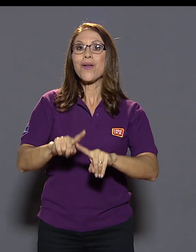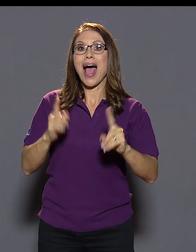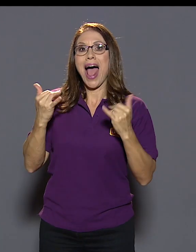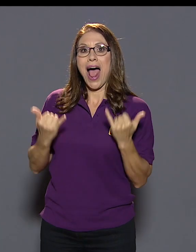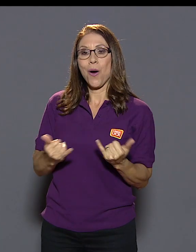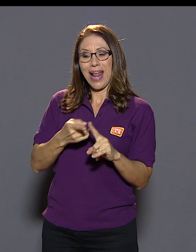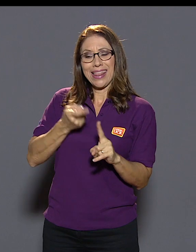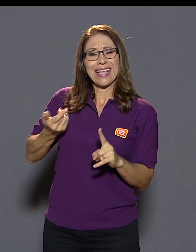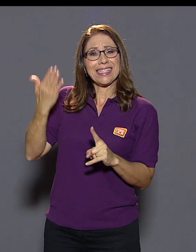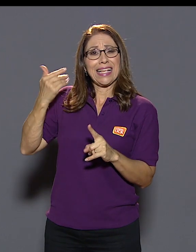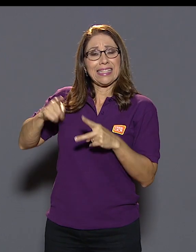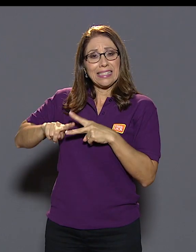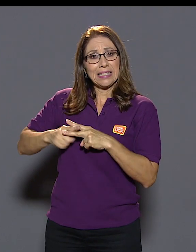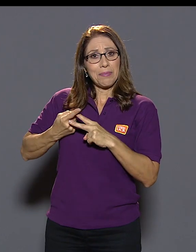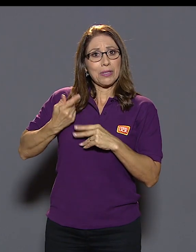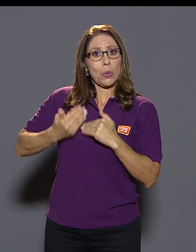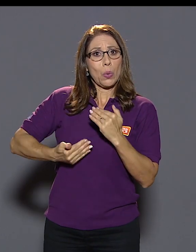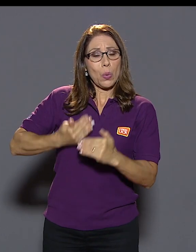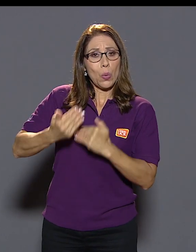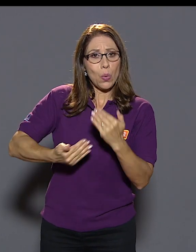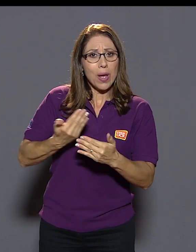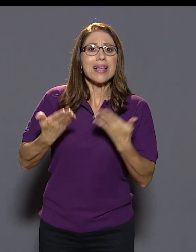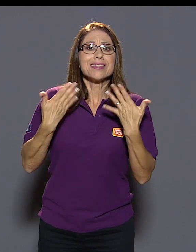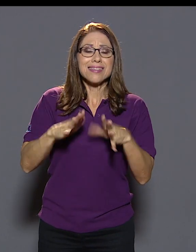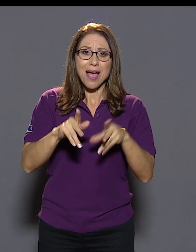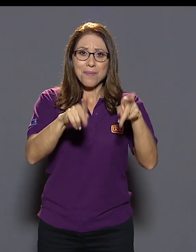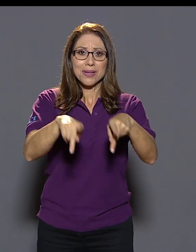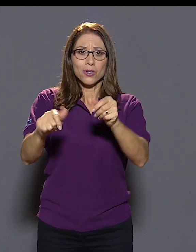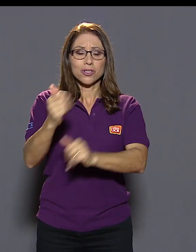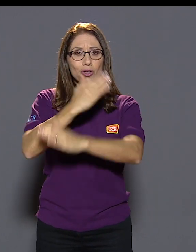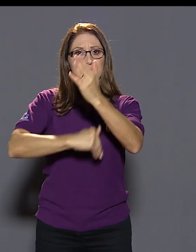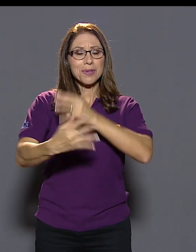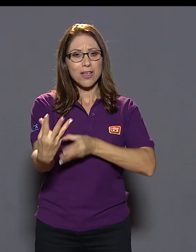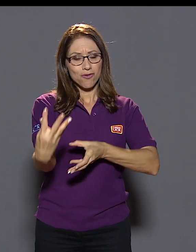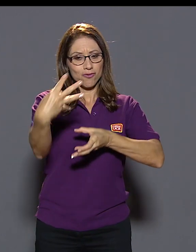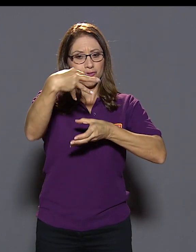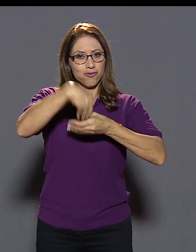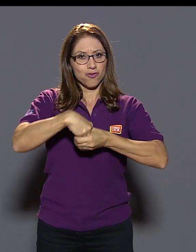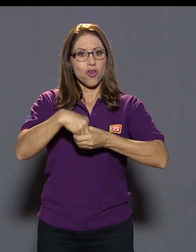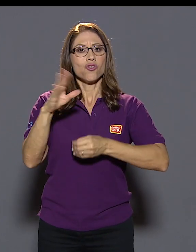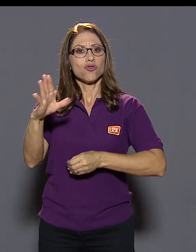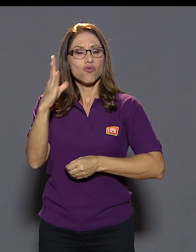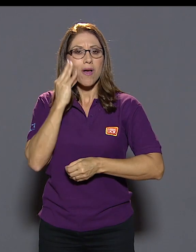su construcción hubo parte de personas con discapacidad técnicas y que aportaron